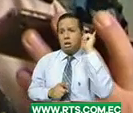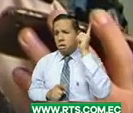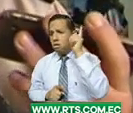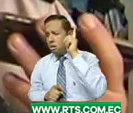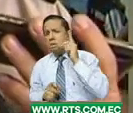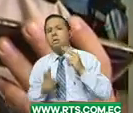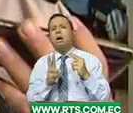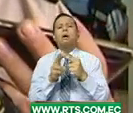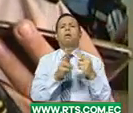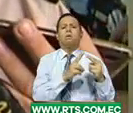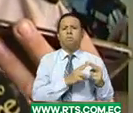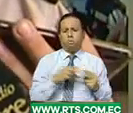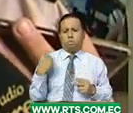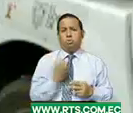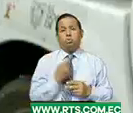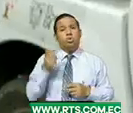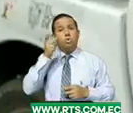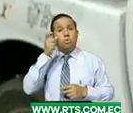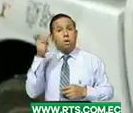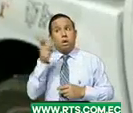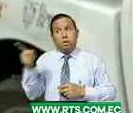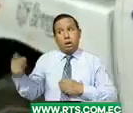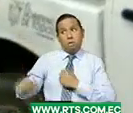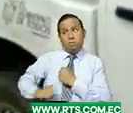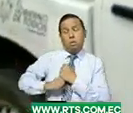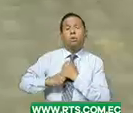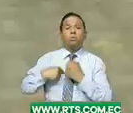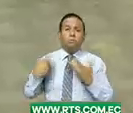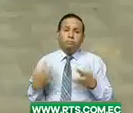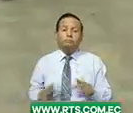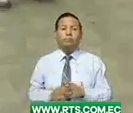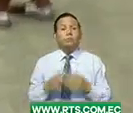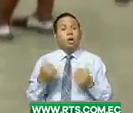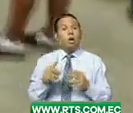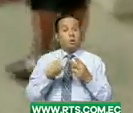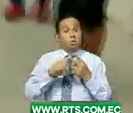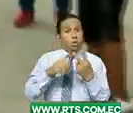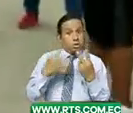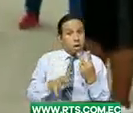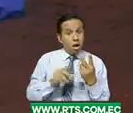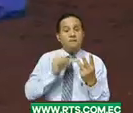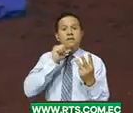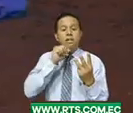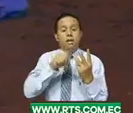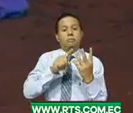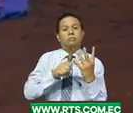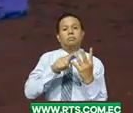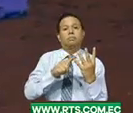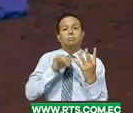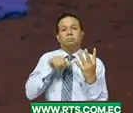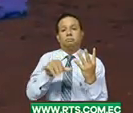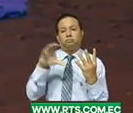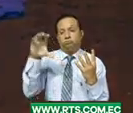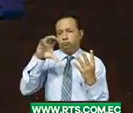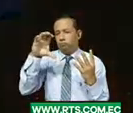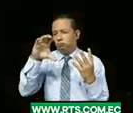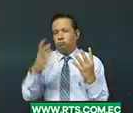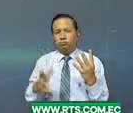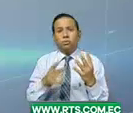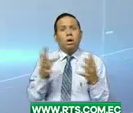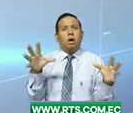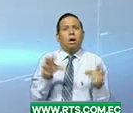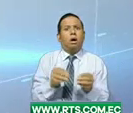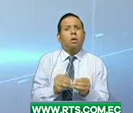diligencia legal, con la diligencia de fiscalía. Y están tras la pista de otros dos implicados. En lo que va del año se han registrado 38